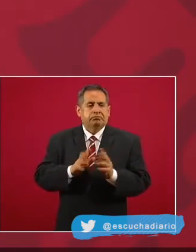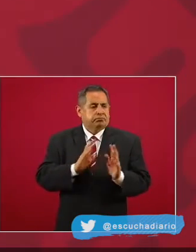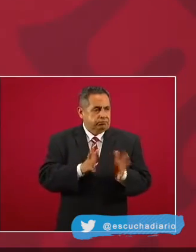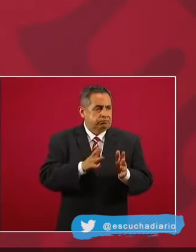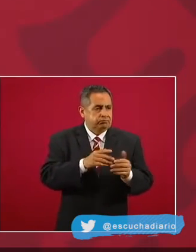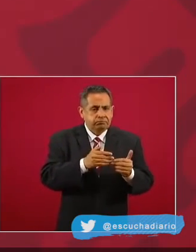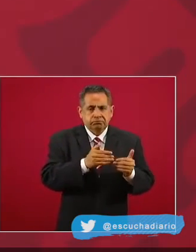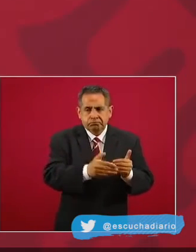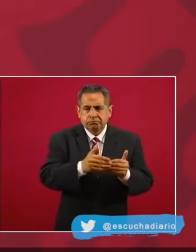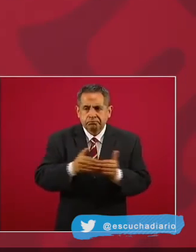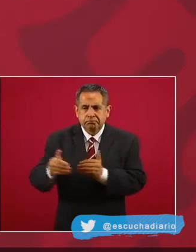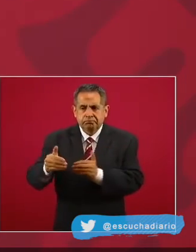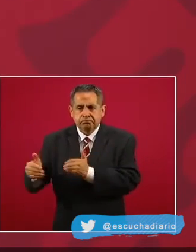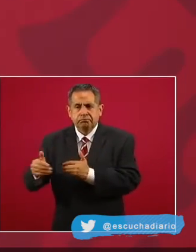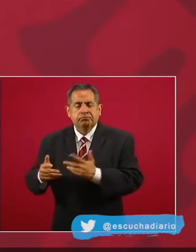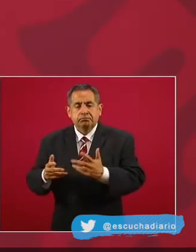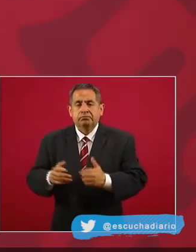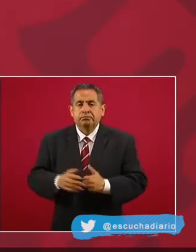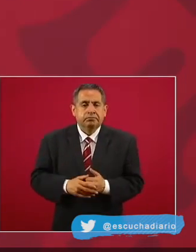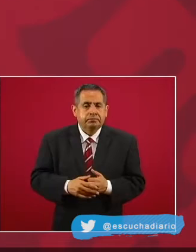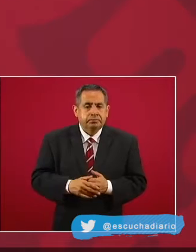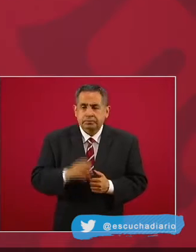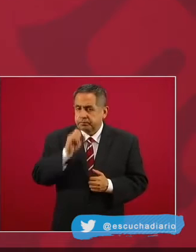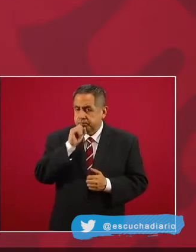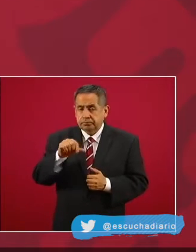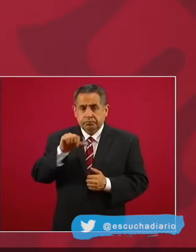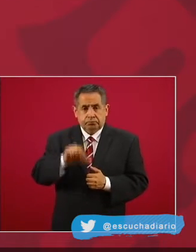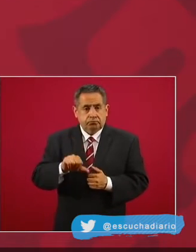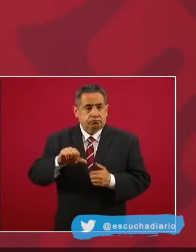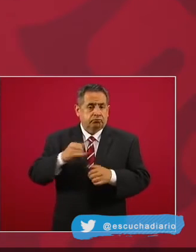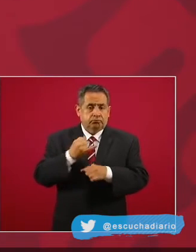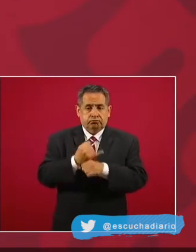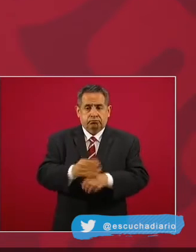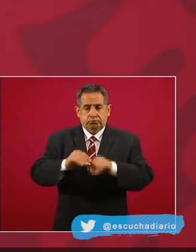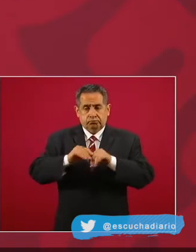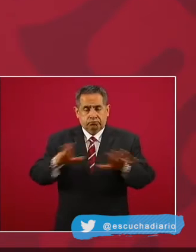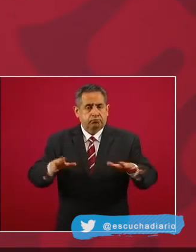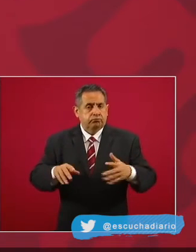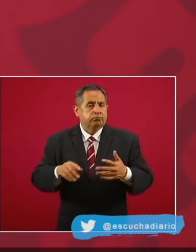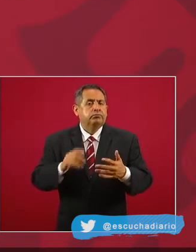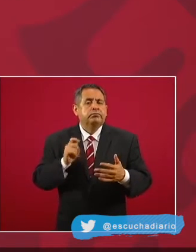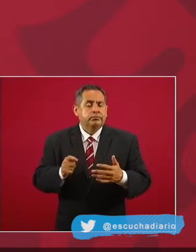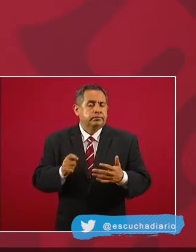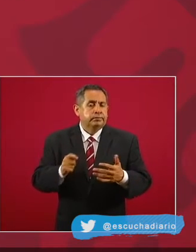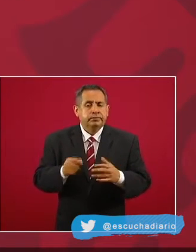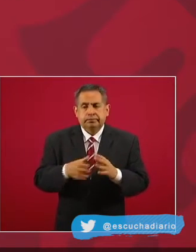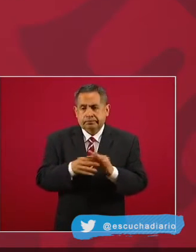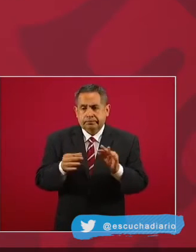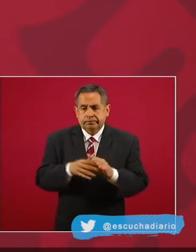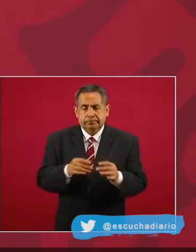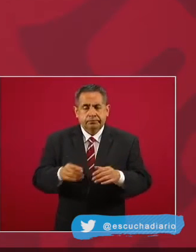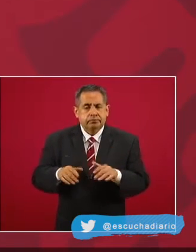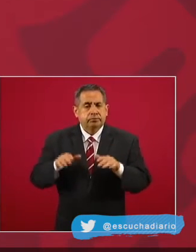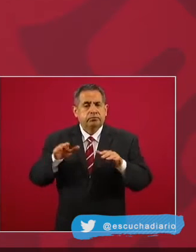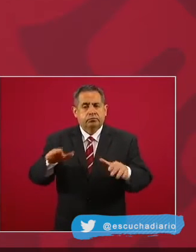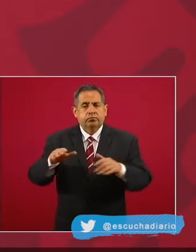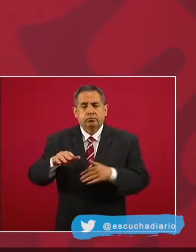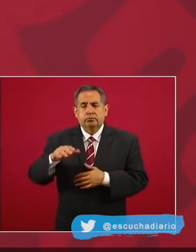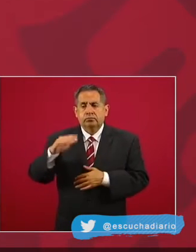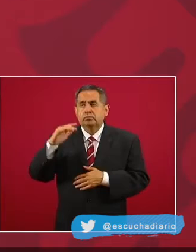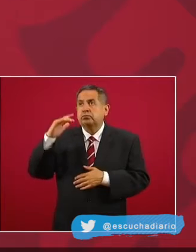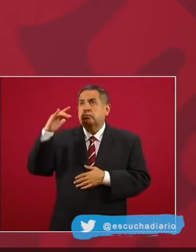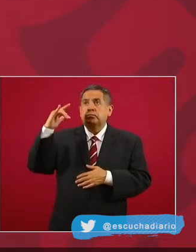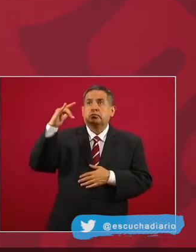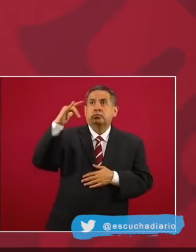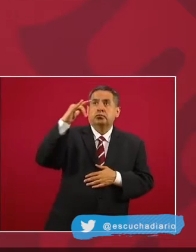El presidente considera que las manifestaciones son un derecho, pero rechaza cualquier manifestación violenta. Esto en relación a la toma